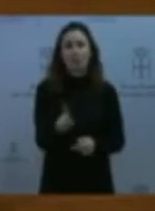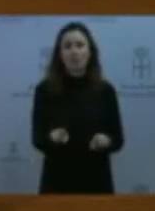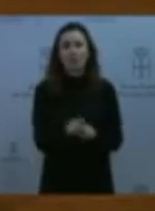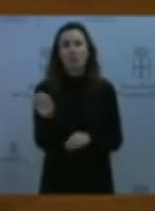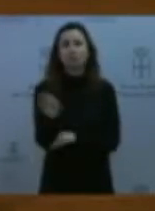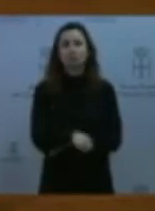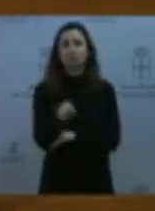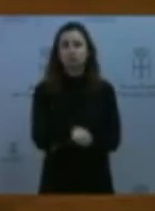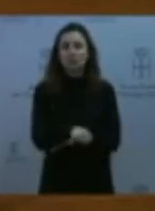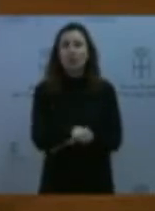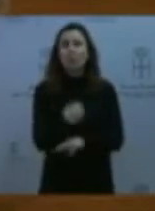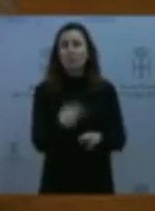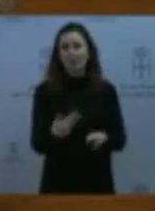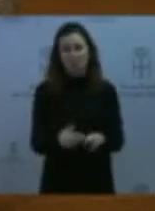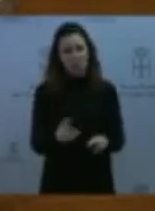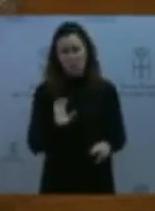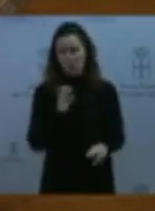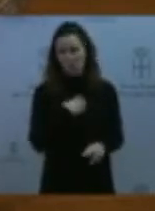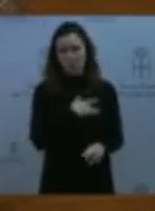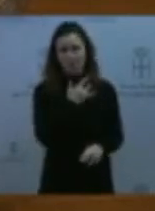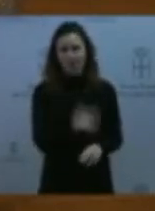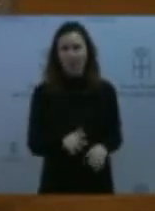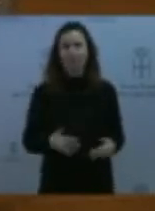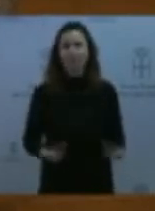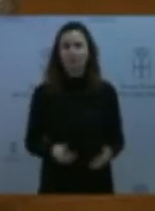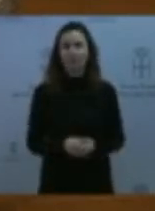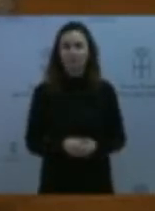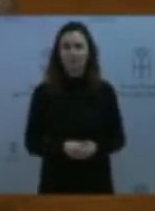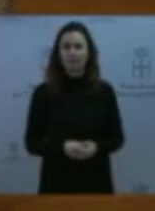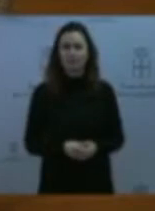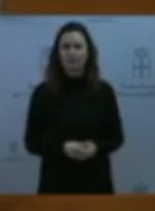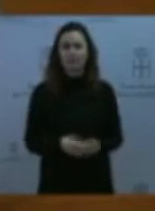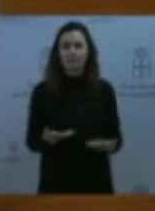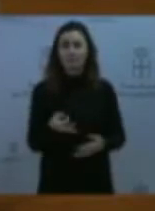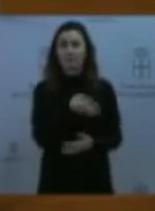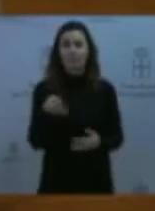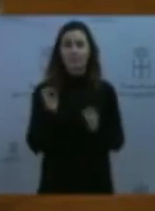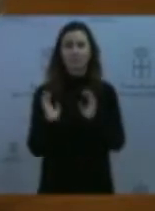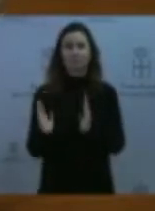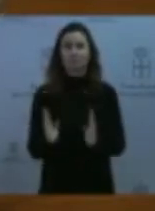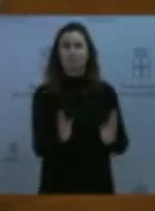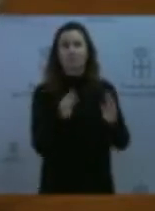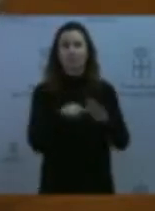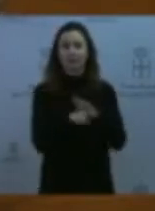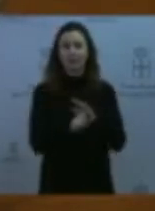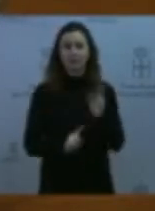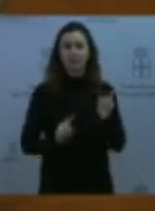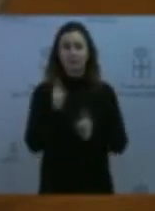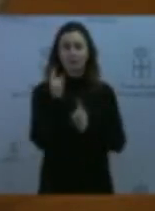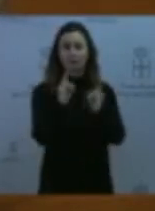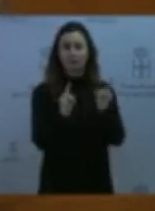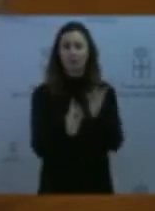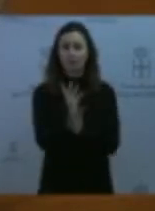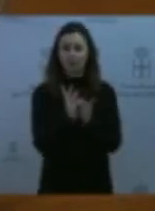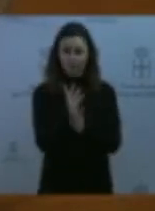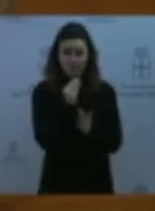Seguro que con una adecuada ordenación y gestión forestal, como habló la consejera la otra vez, con mesas del fuego que